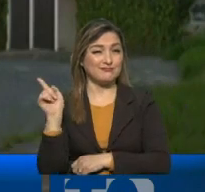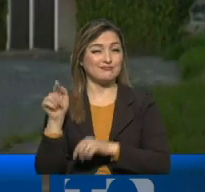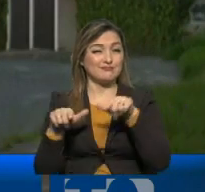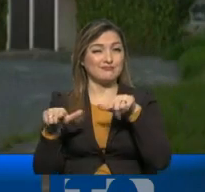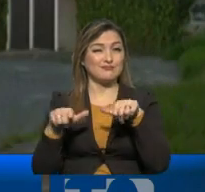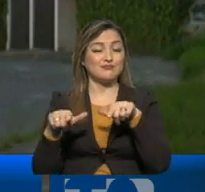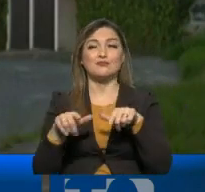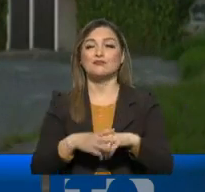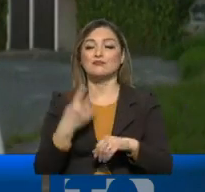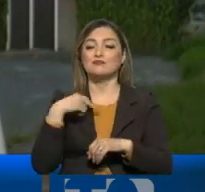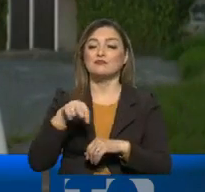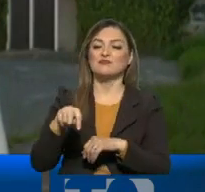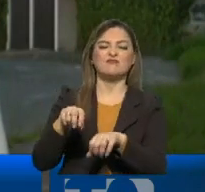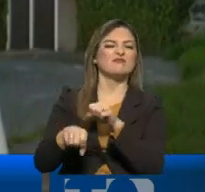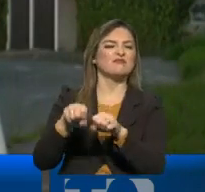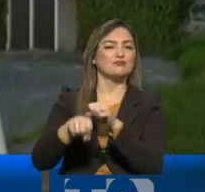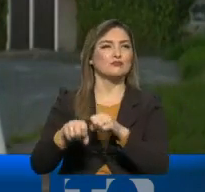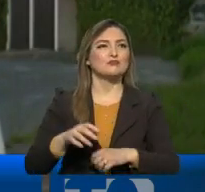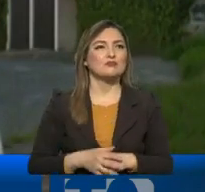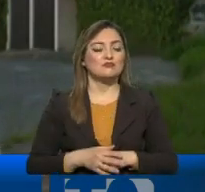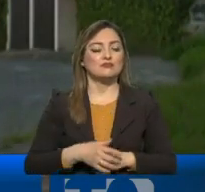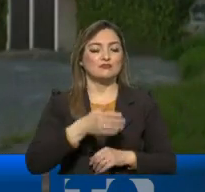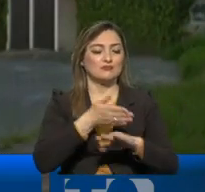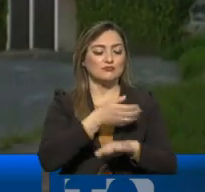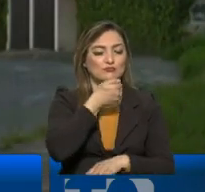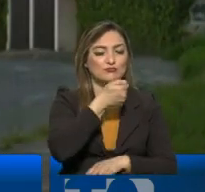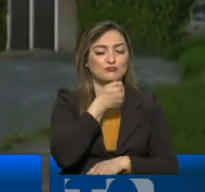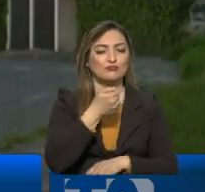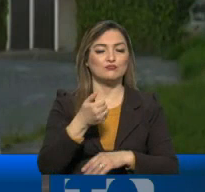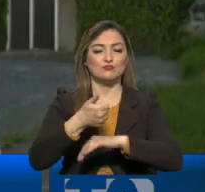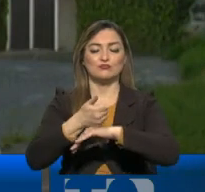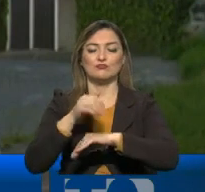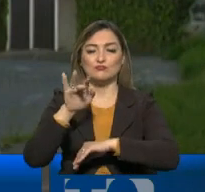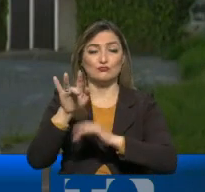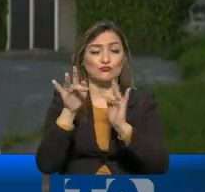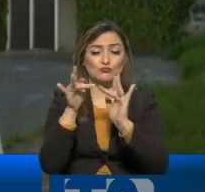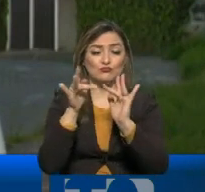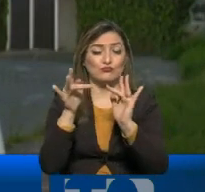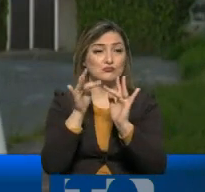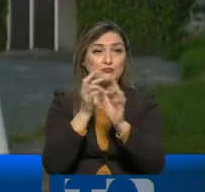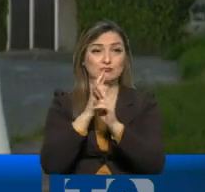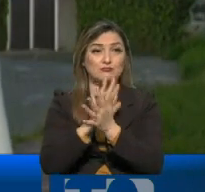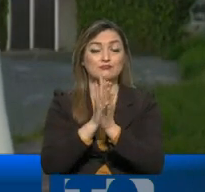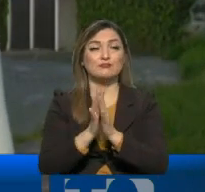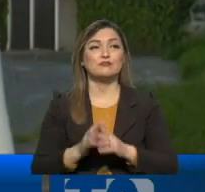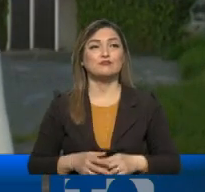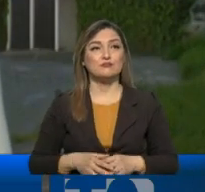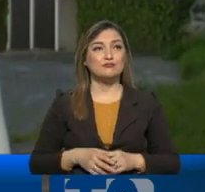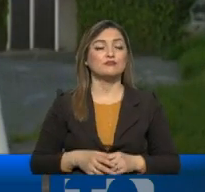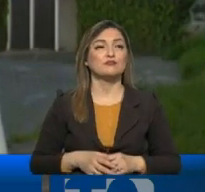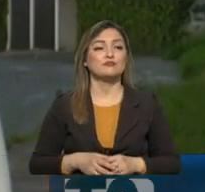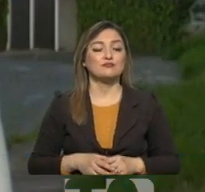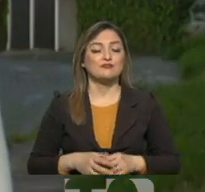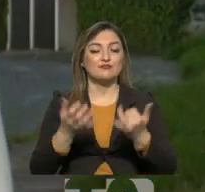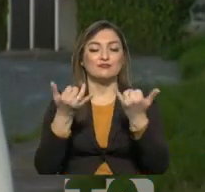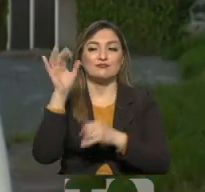estaremos conversando con ellos, pues en constantes ocasiones ellos se han comunicado con las autoridades sin recibir una respuesta. Pero también es